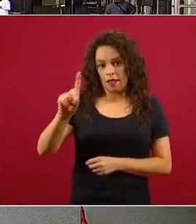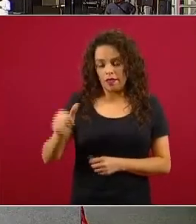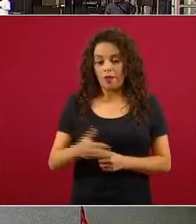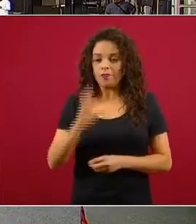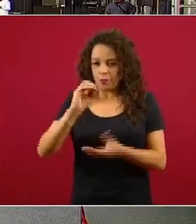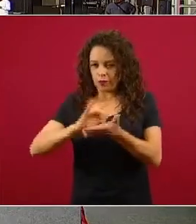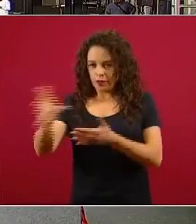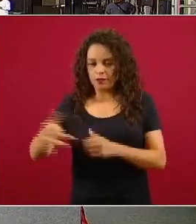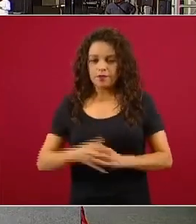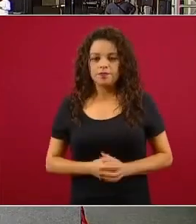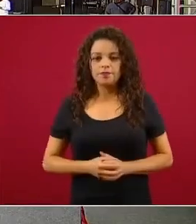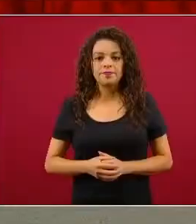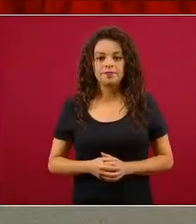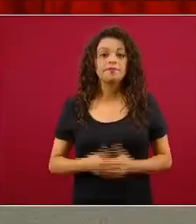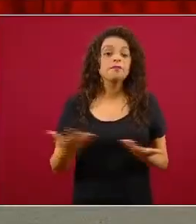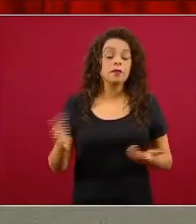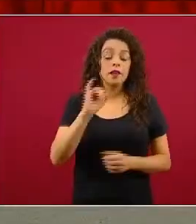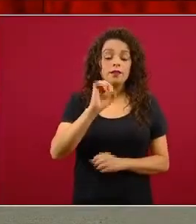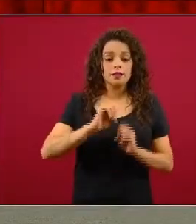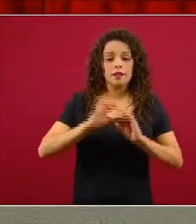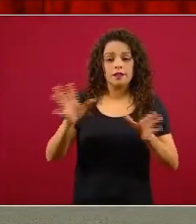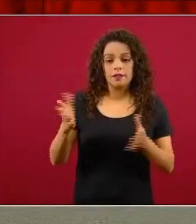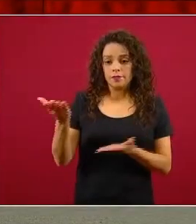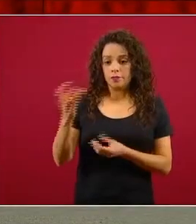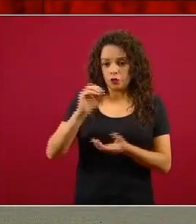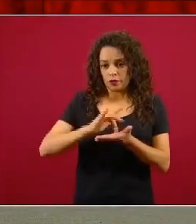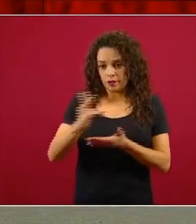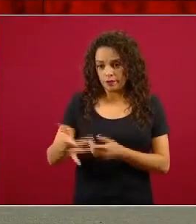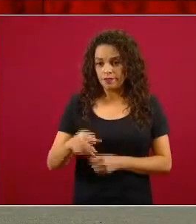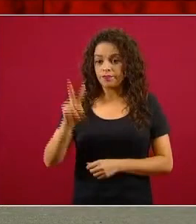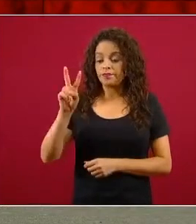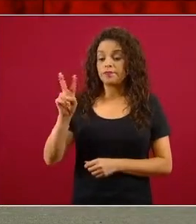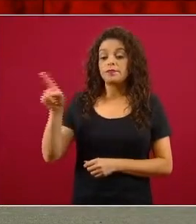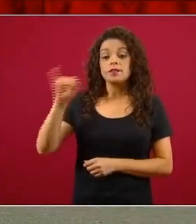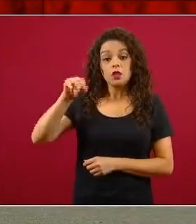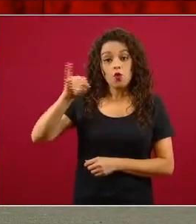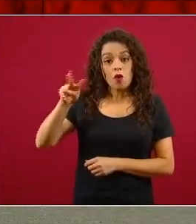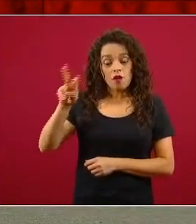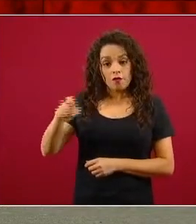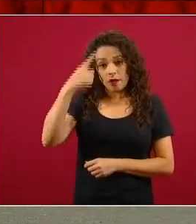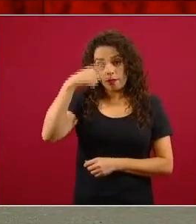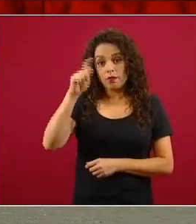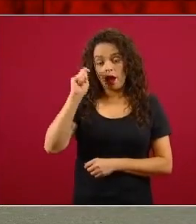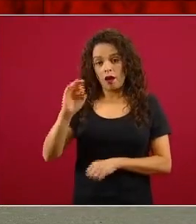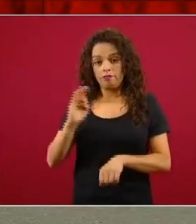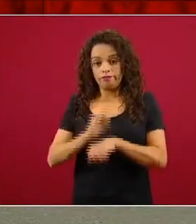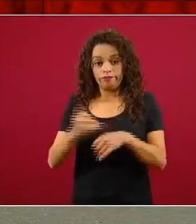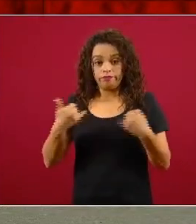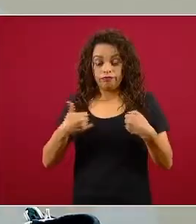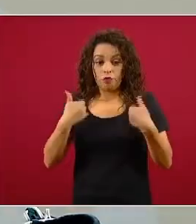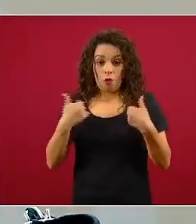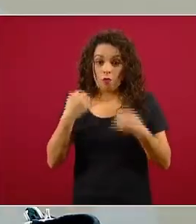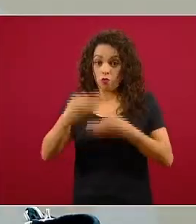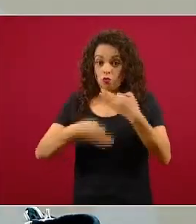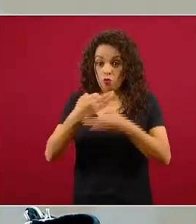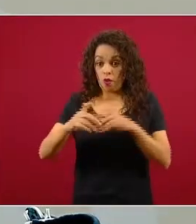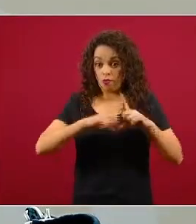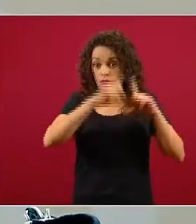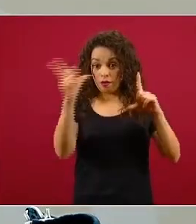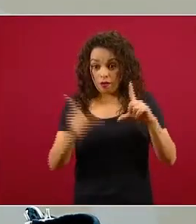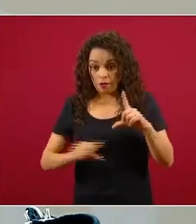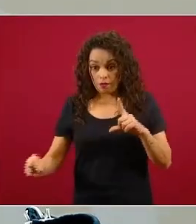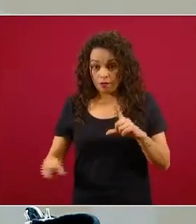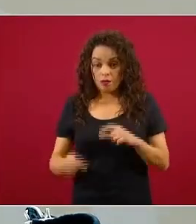Instituto Mexicano de la Juventud, en el Projuventud, que es el documento rector de la política pública para las y los jóvenes de todo el país, Uno de sus